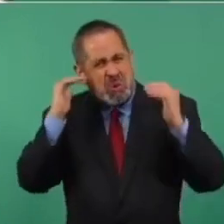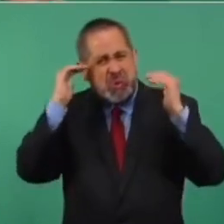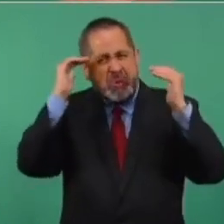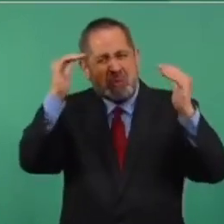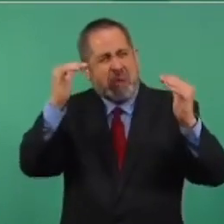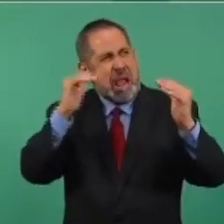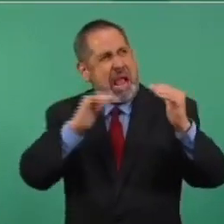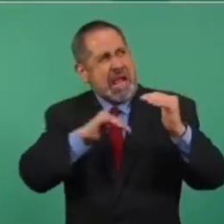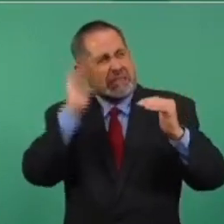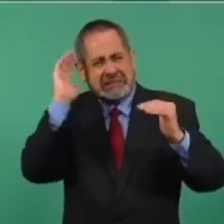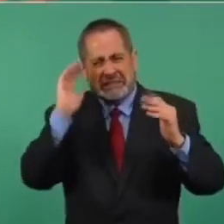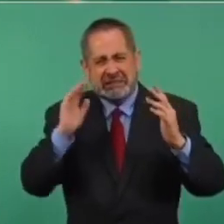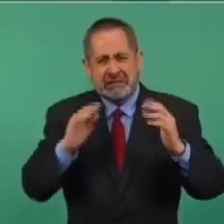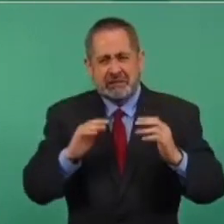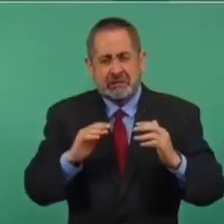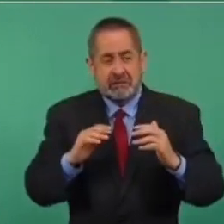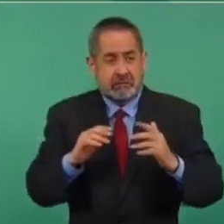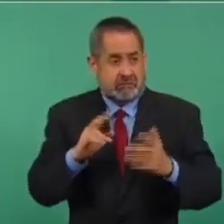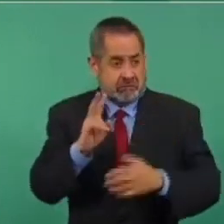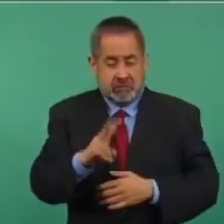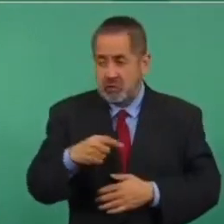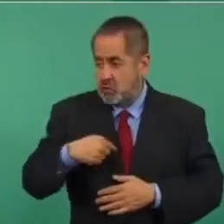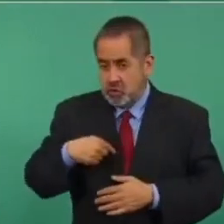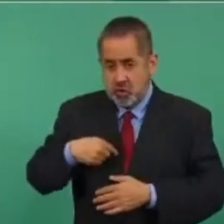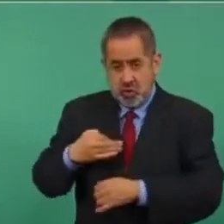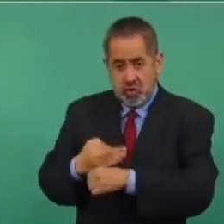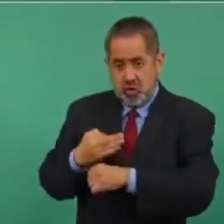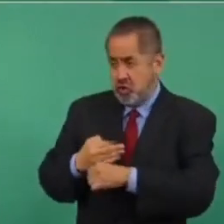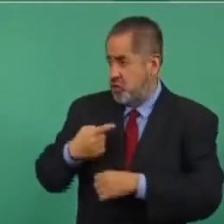Entonces, lo nuestro